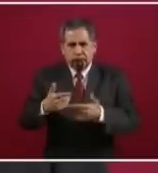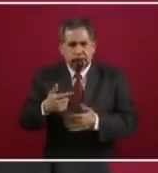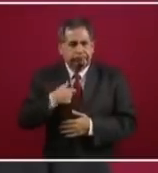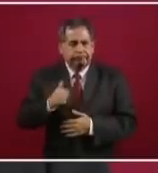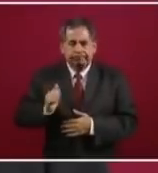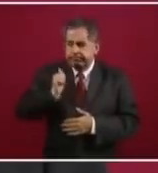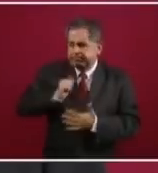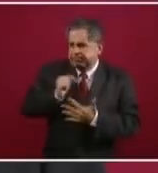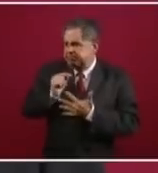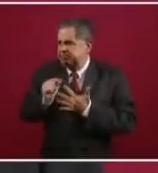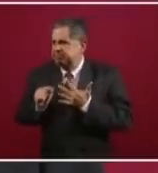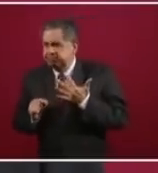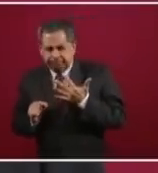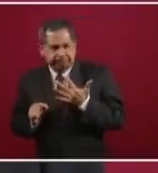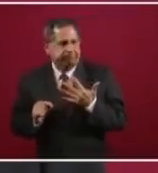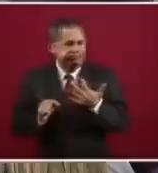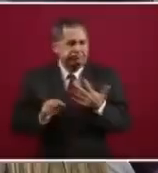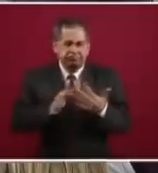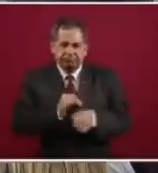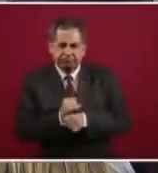ventajas.